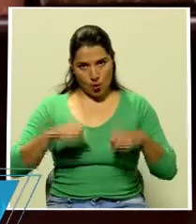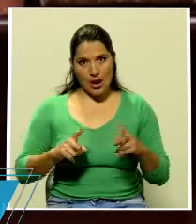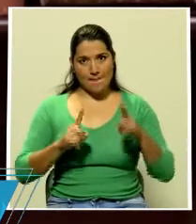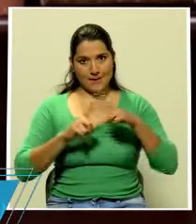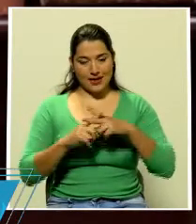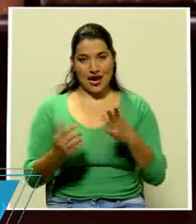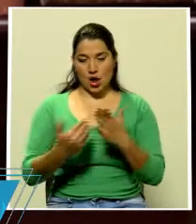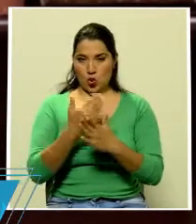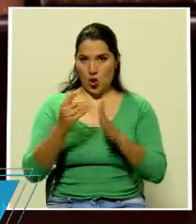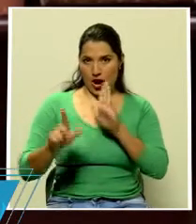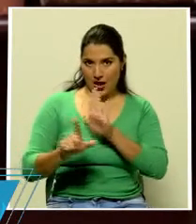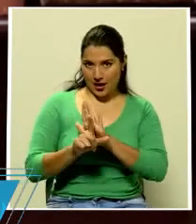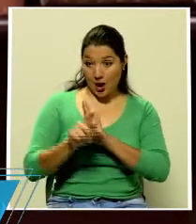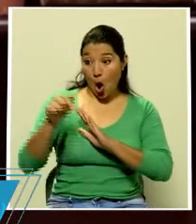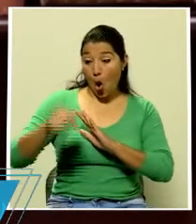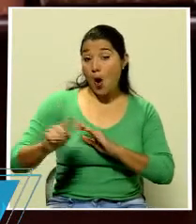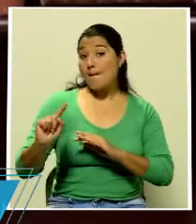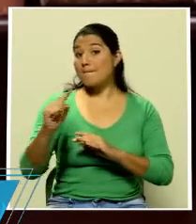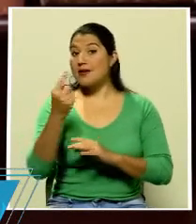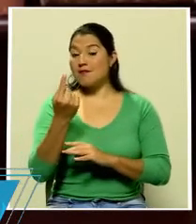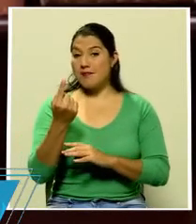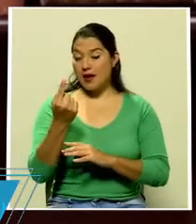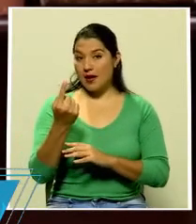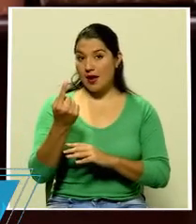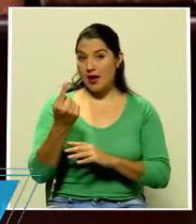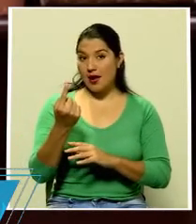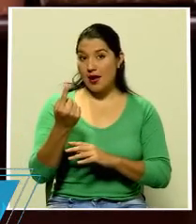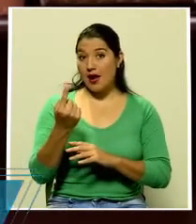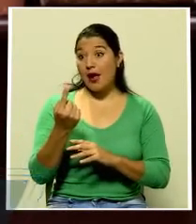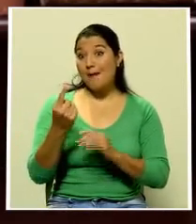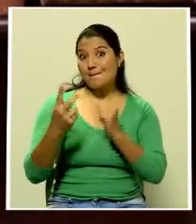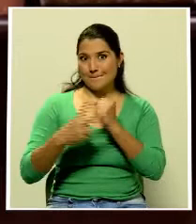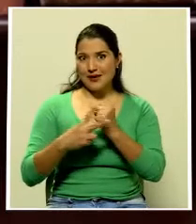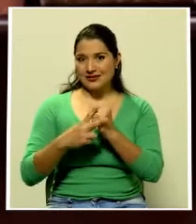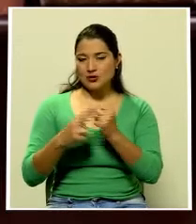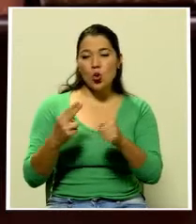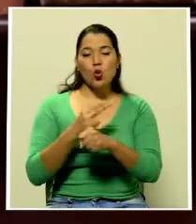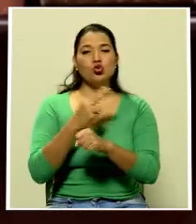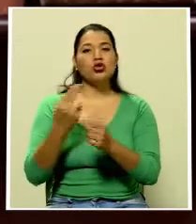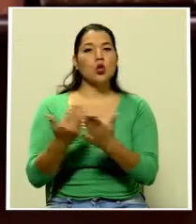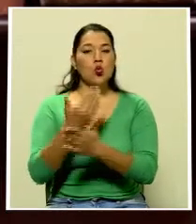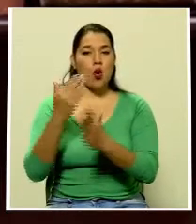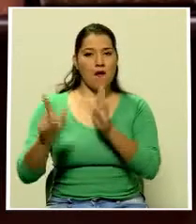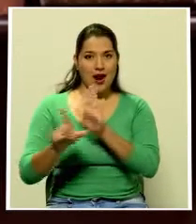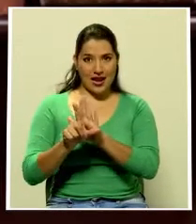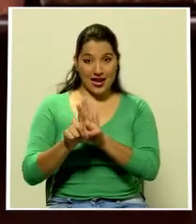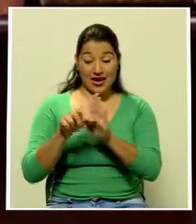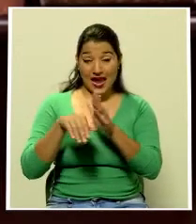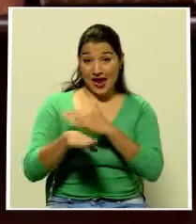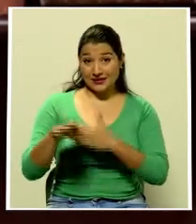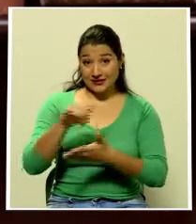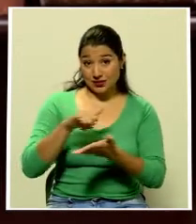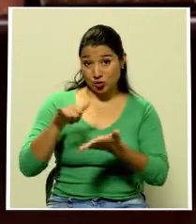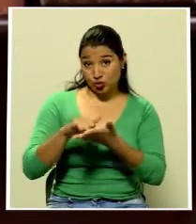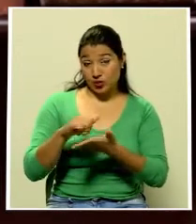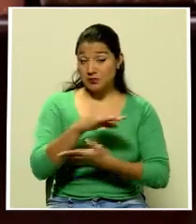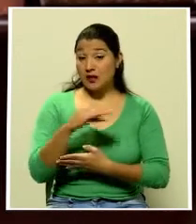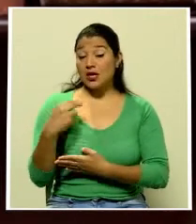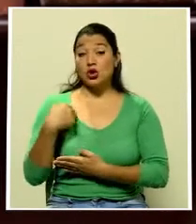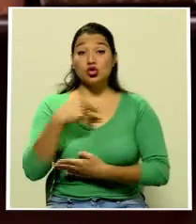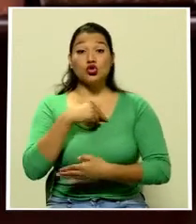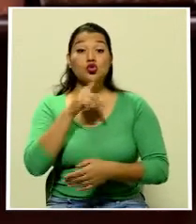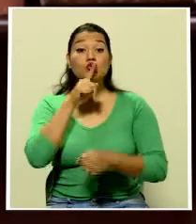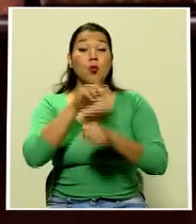callejero. Hoy se dio el primer caso tramitado por flagrancia en el primer circuito judicial de San José y estamos cumpliendo con